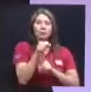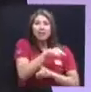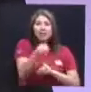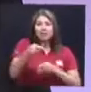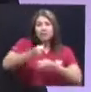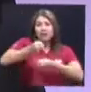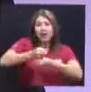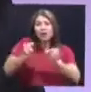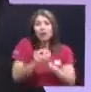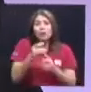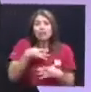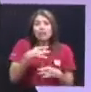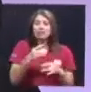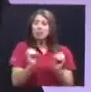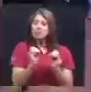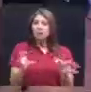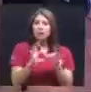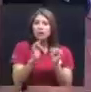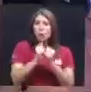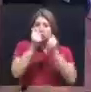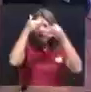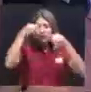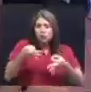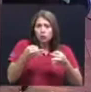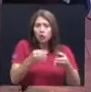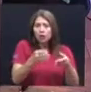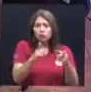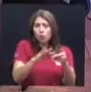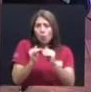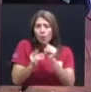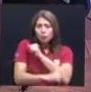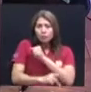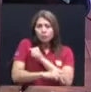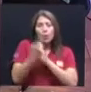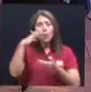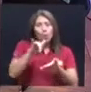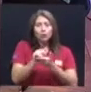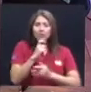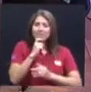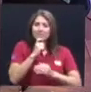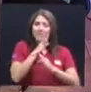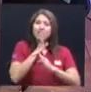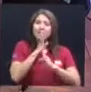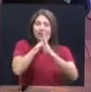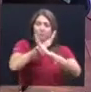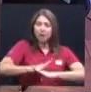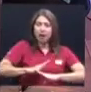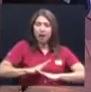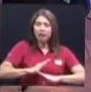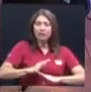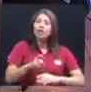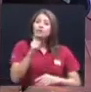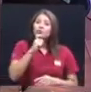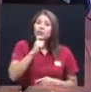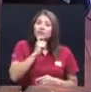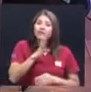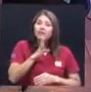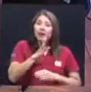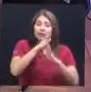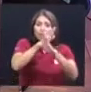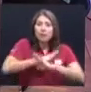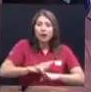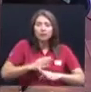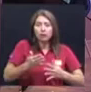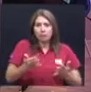que ver con la determinación de los pueblos ni mucho menos y que esto por eso es que es difícil hablar de paz porque es como muy difícil eh hablar de paz después de